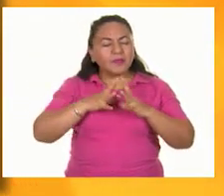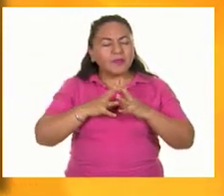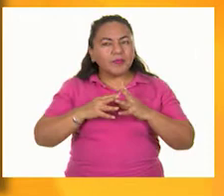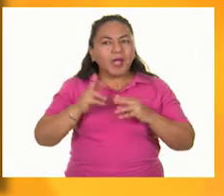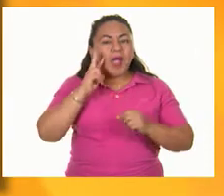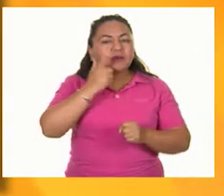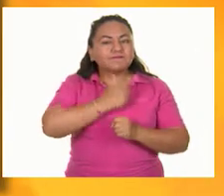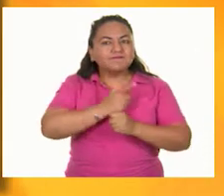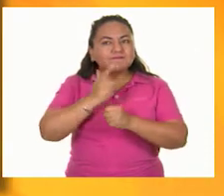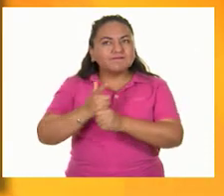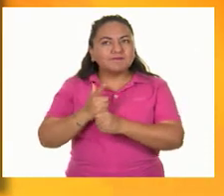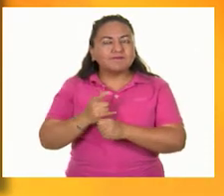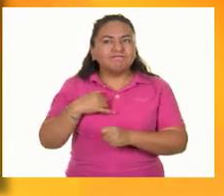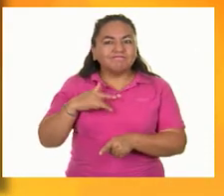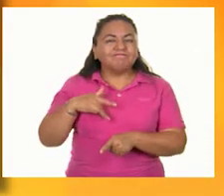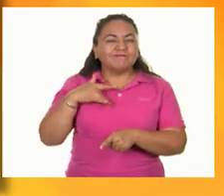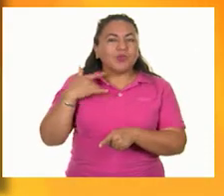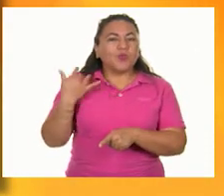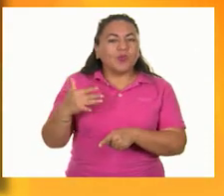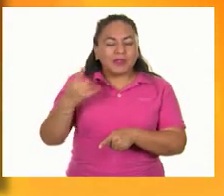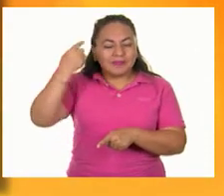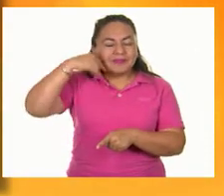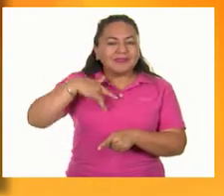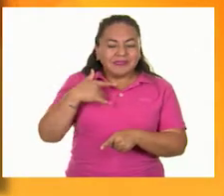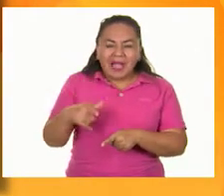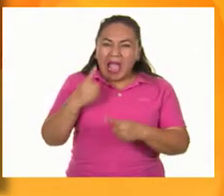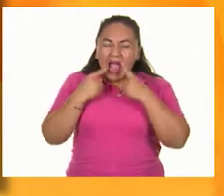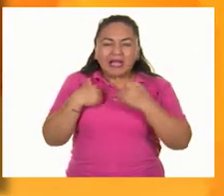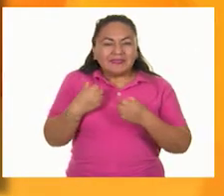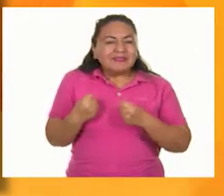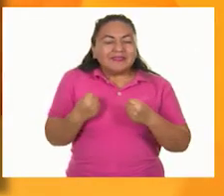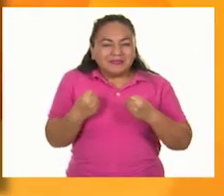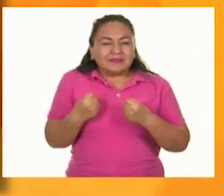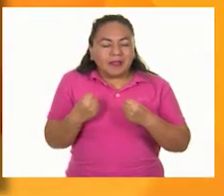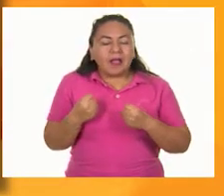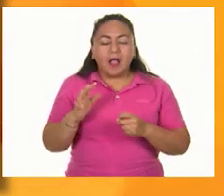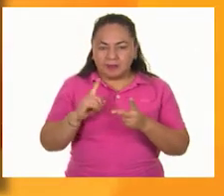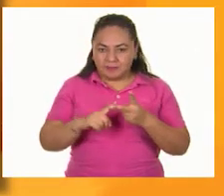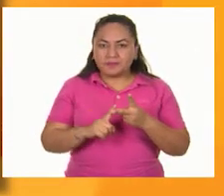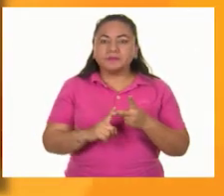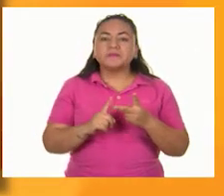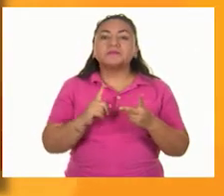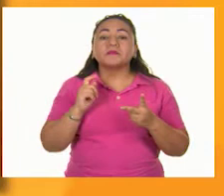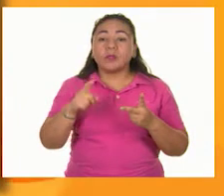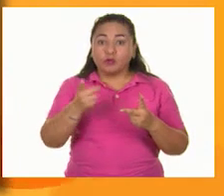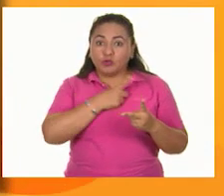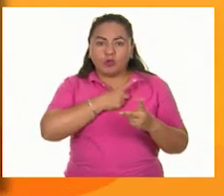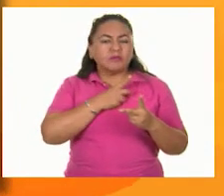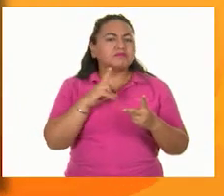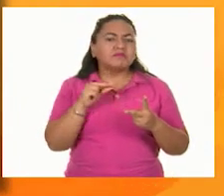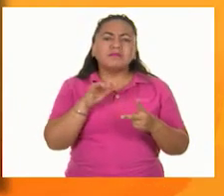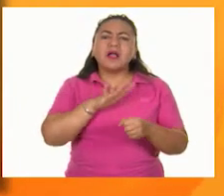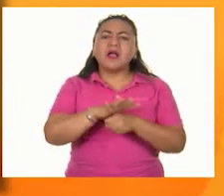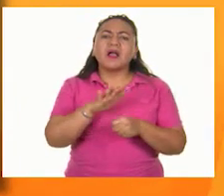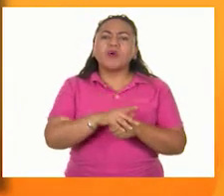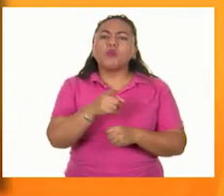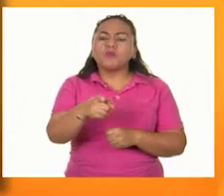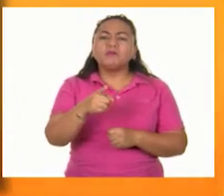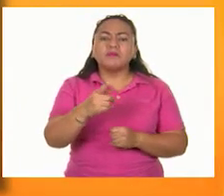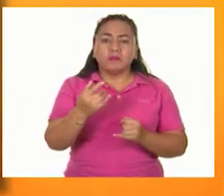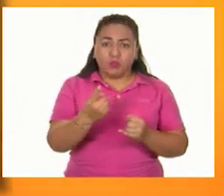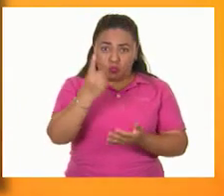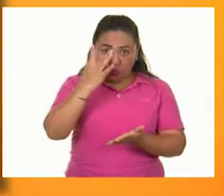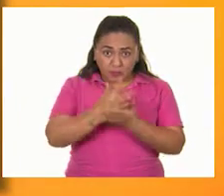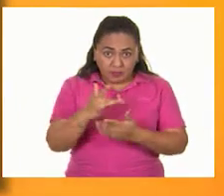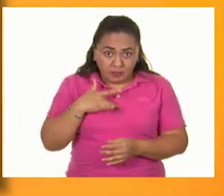reconocer, esto duele, estoy estresado. Segundo, recuerda que no estás solo. No eres el único que se ha sentido